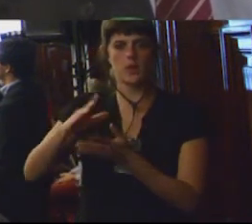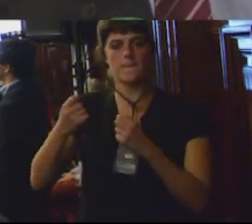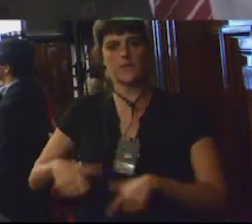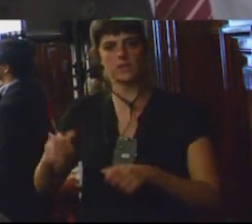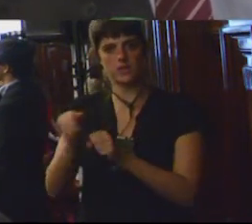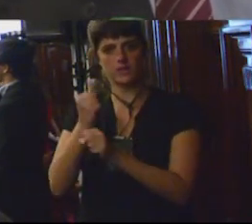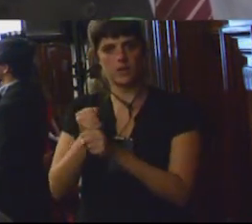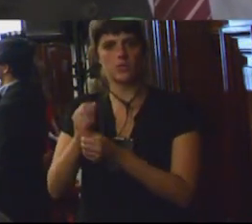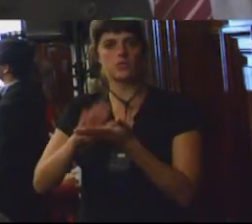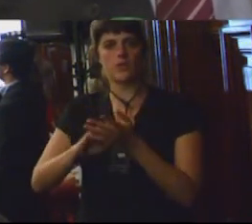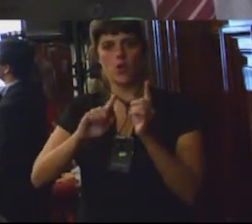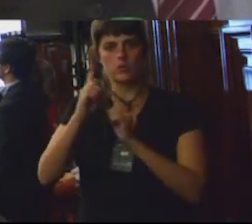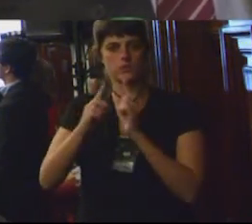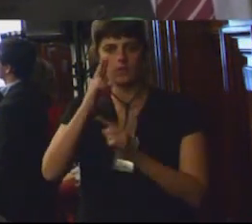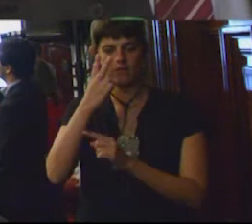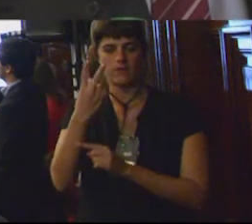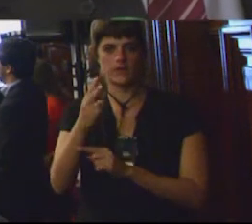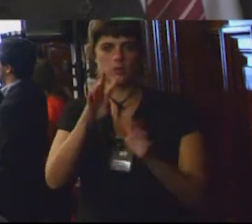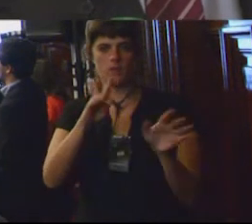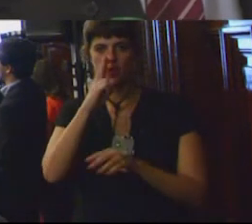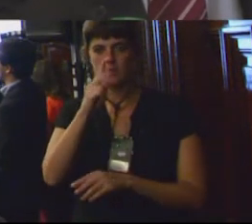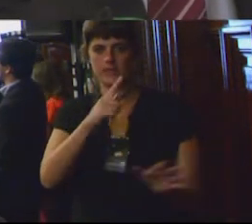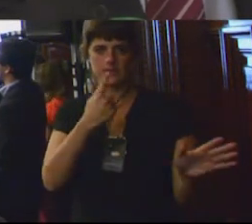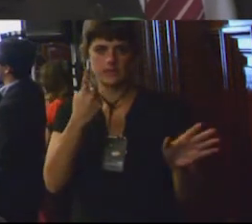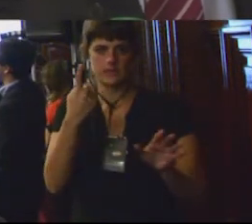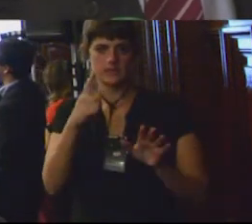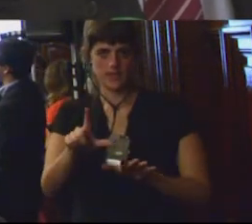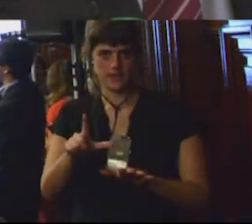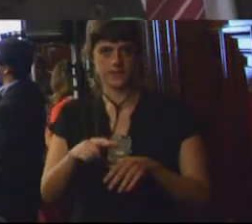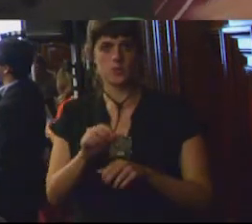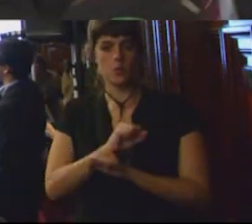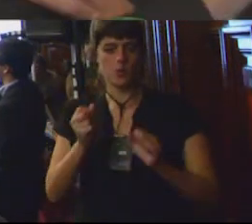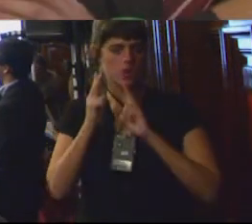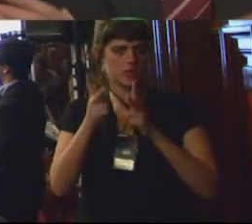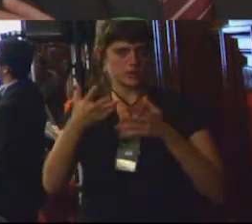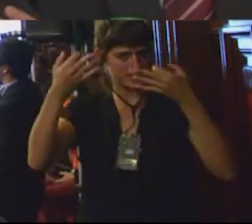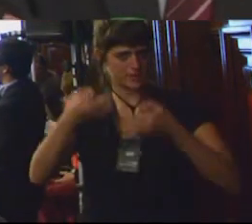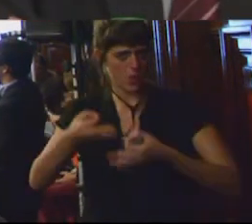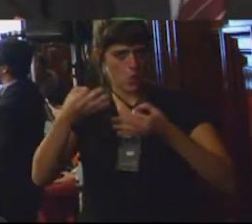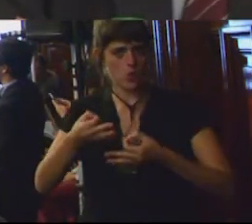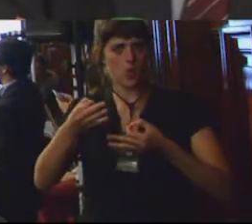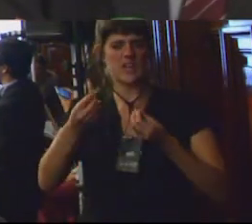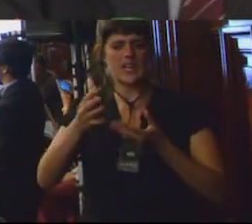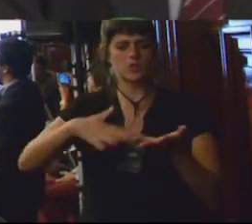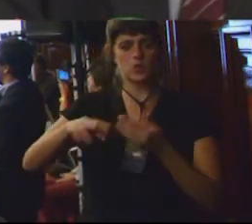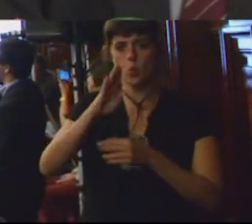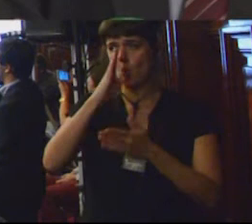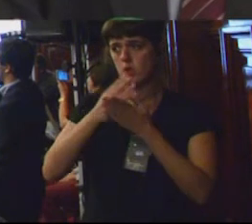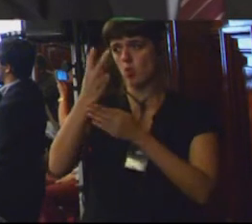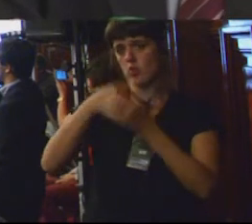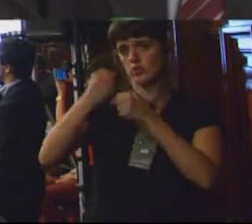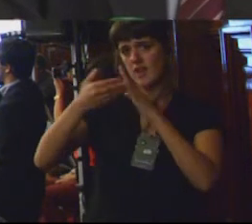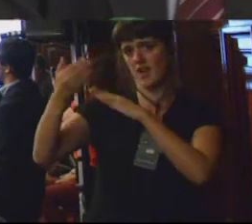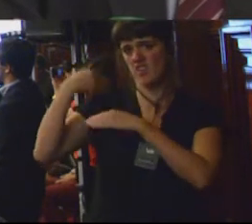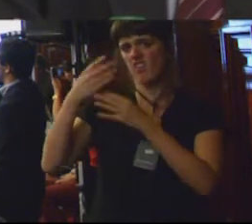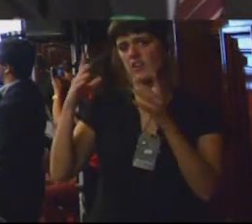portaría 11-29 de 2017. Puedo decir con seguridad que lo que sucedió en los últimos dos años fue una reducción de